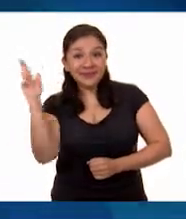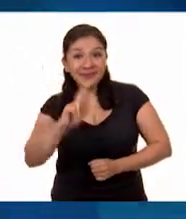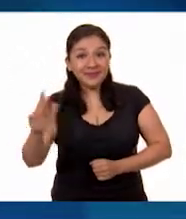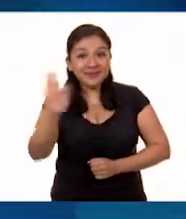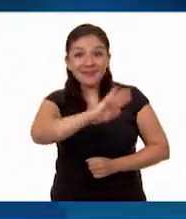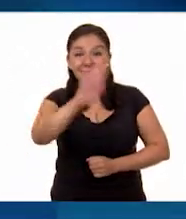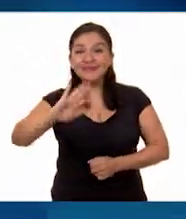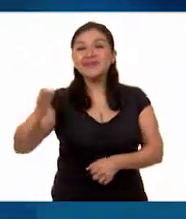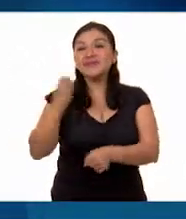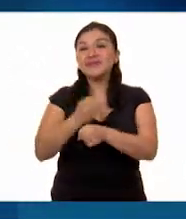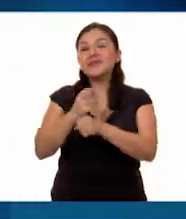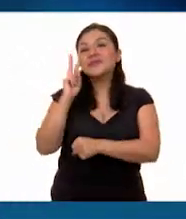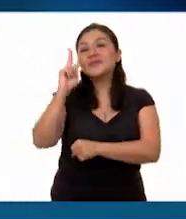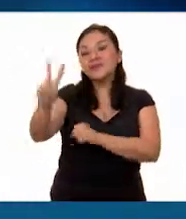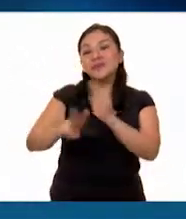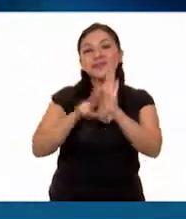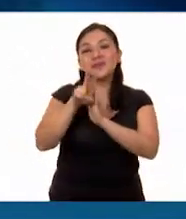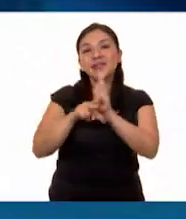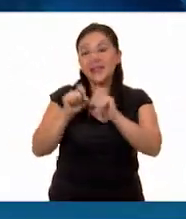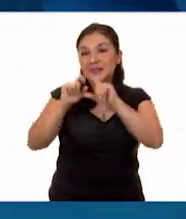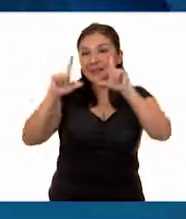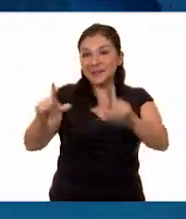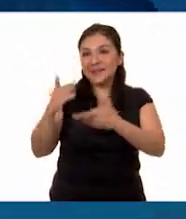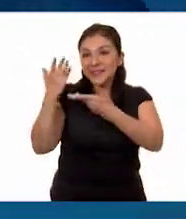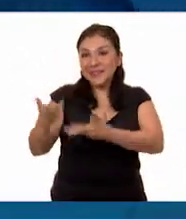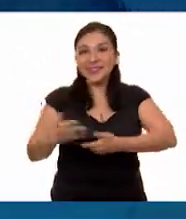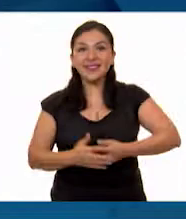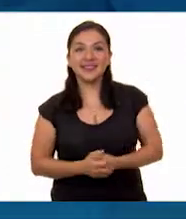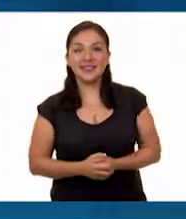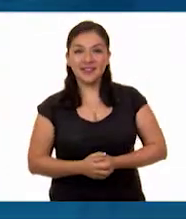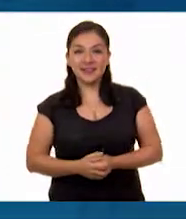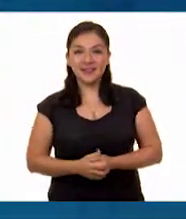¡Hola! Vamos a ver el siguiente video.